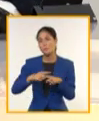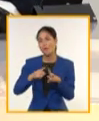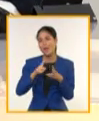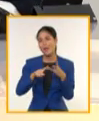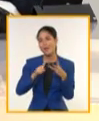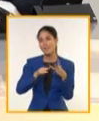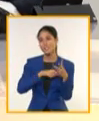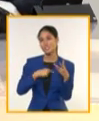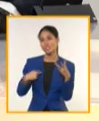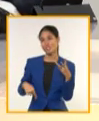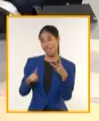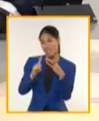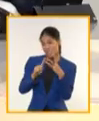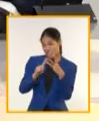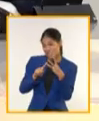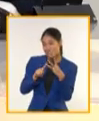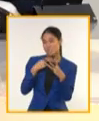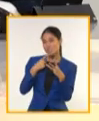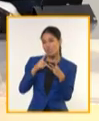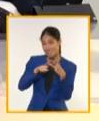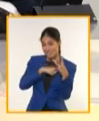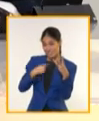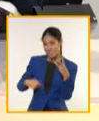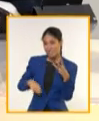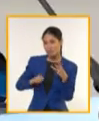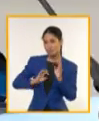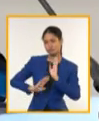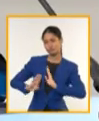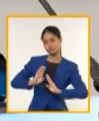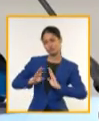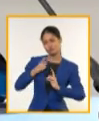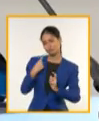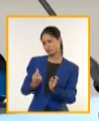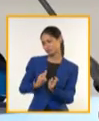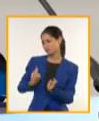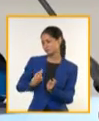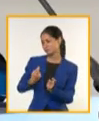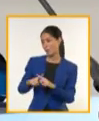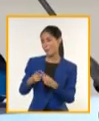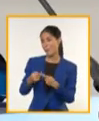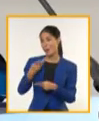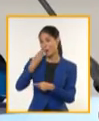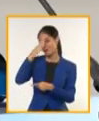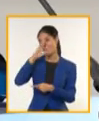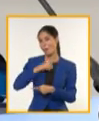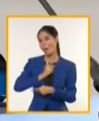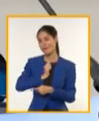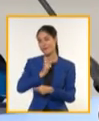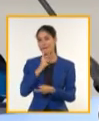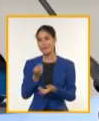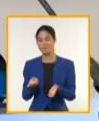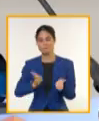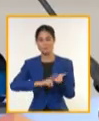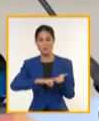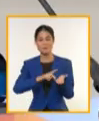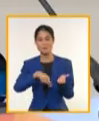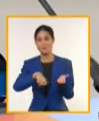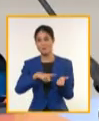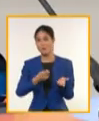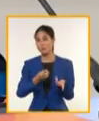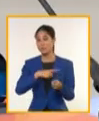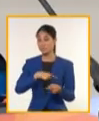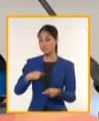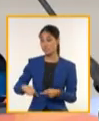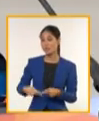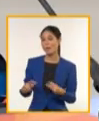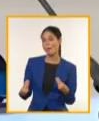arena para que Cuba pudiera entrar, ¿no? Sí, los BRICS, que hoy se erigen en una alternativa muy importante,